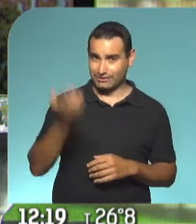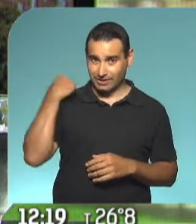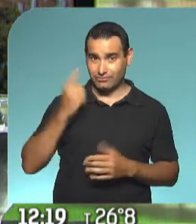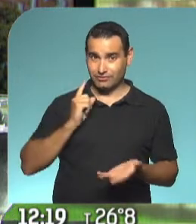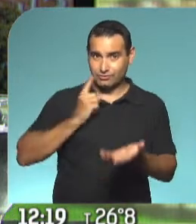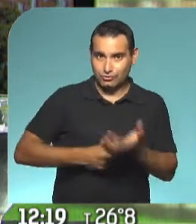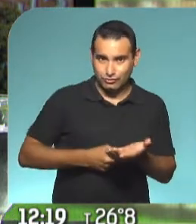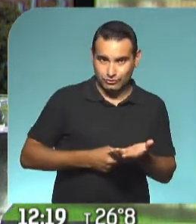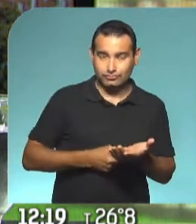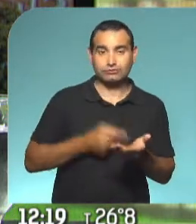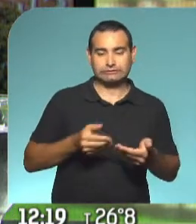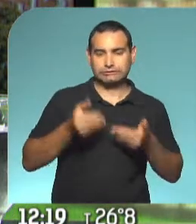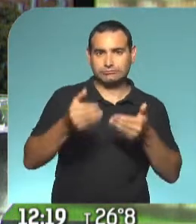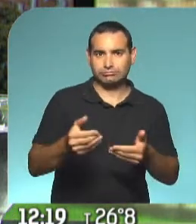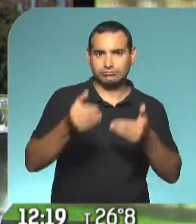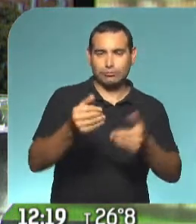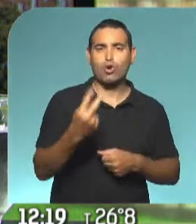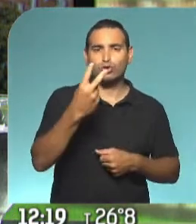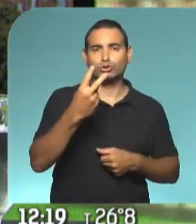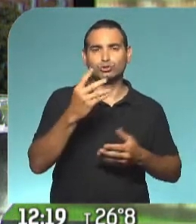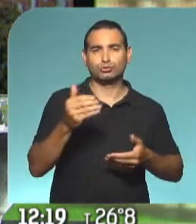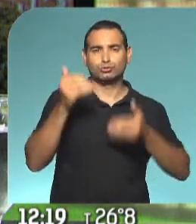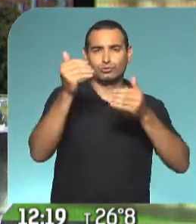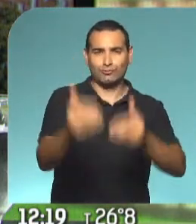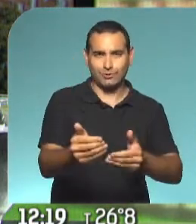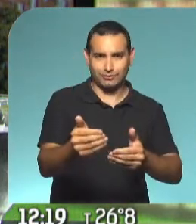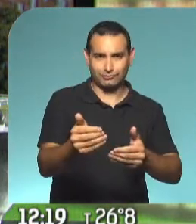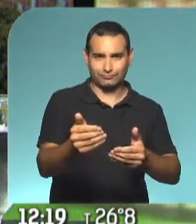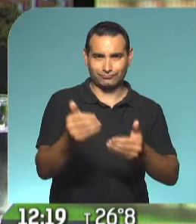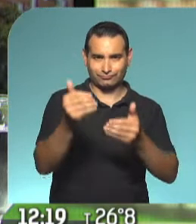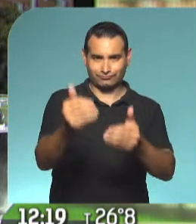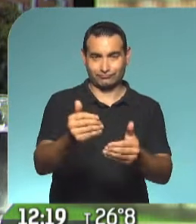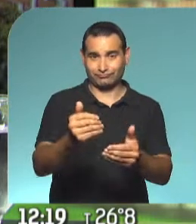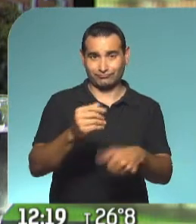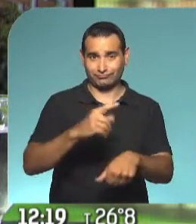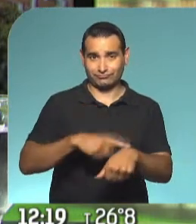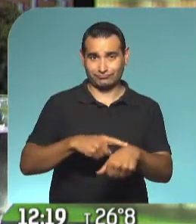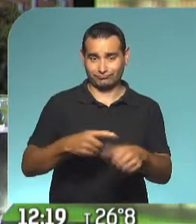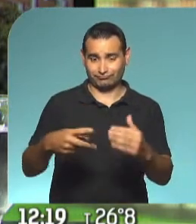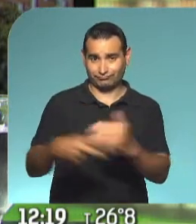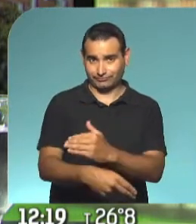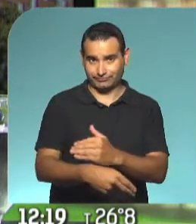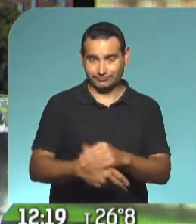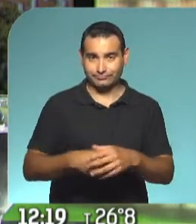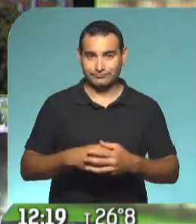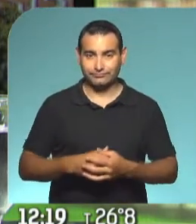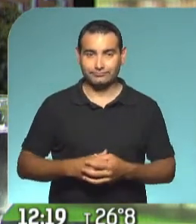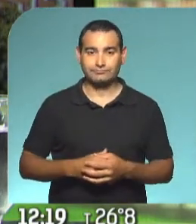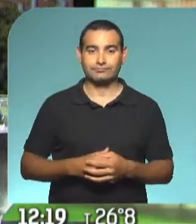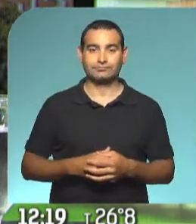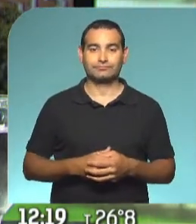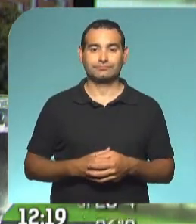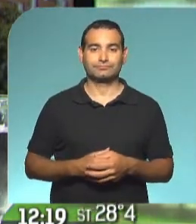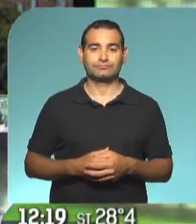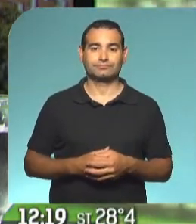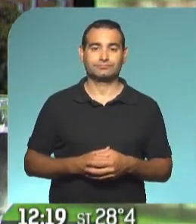se fue prorrogando hubo dos prórrogas que se dieron en los plazos de aplicación de ésta esta suspensión y está